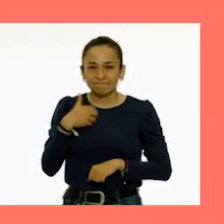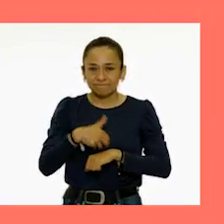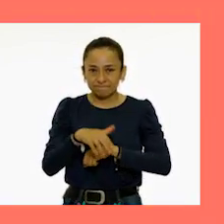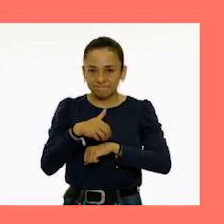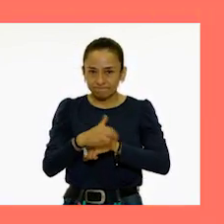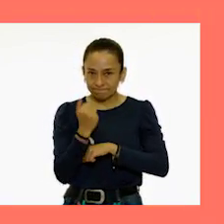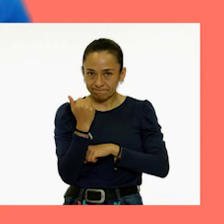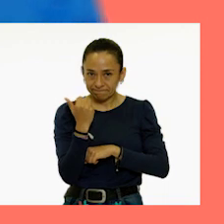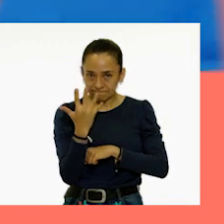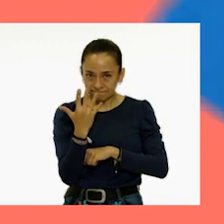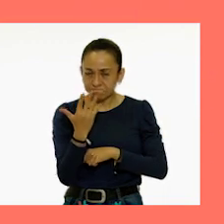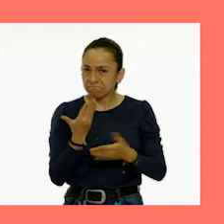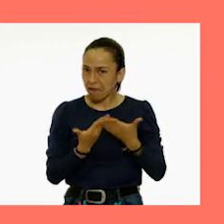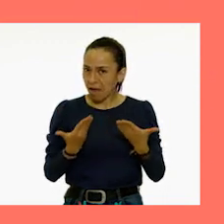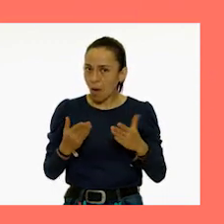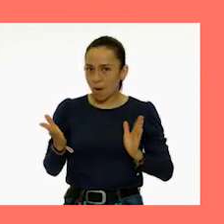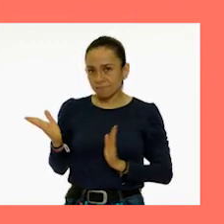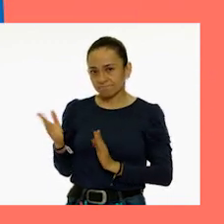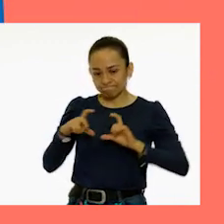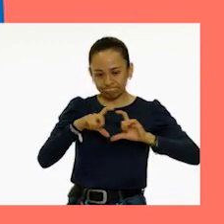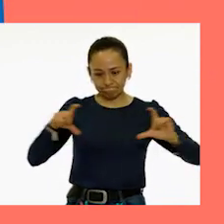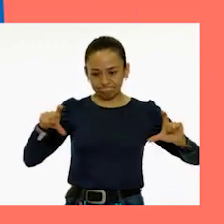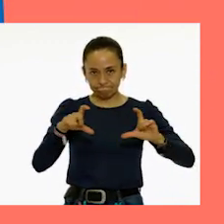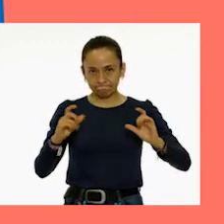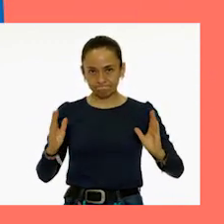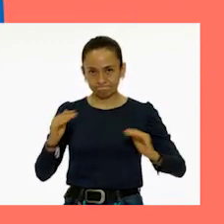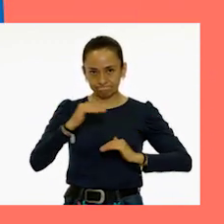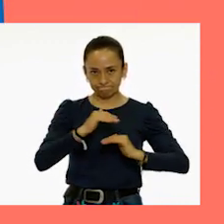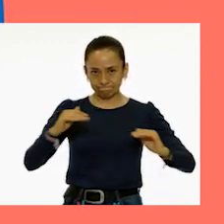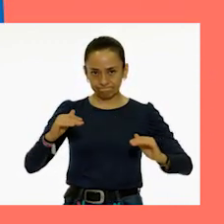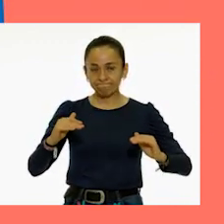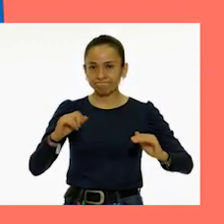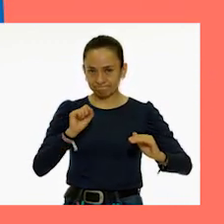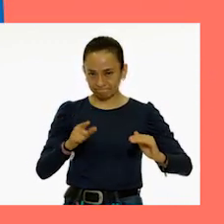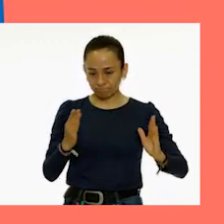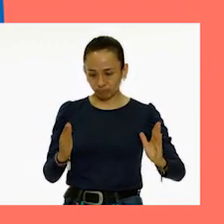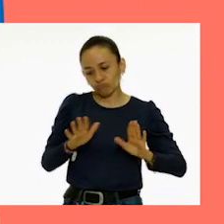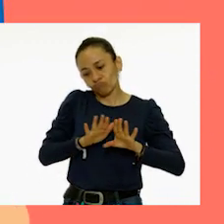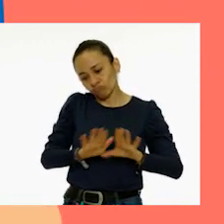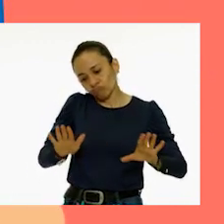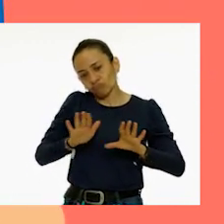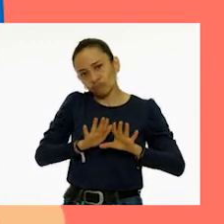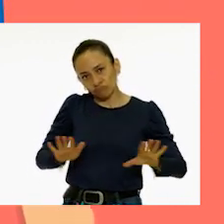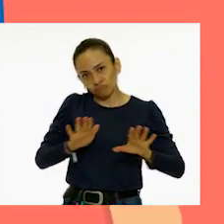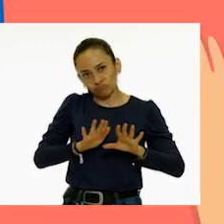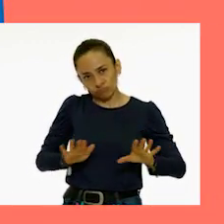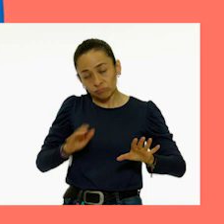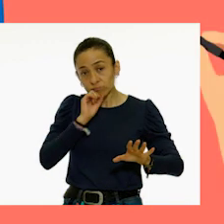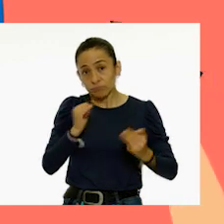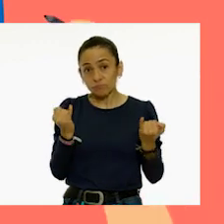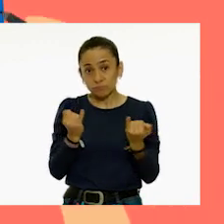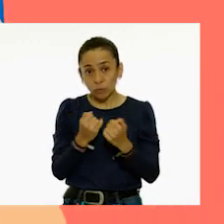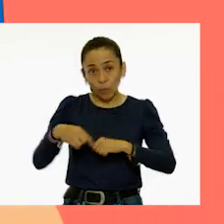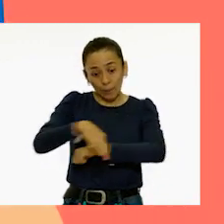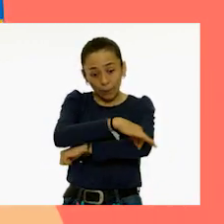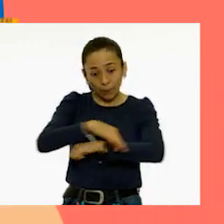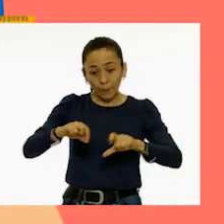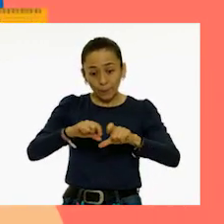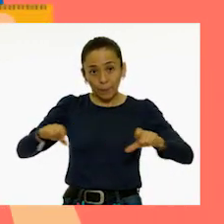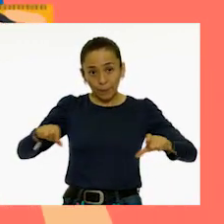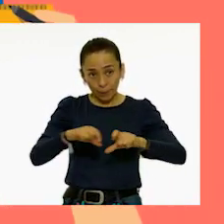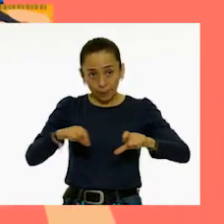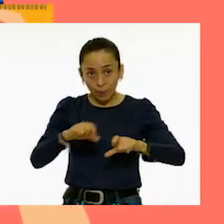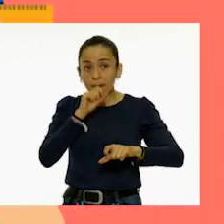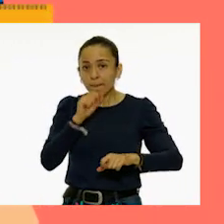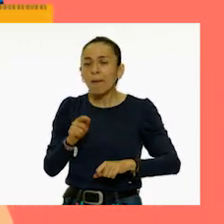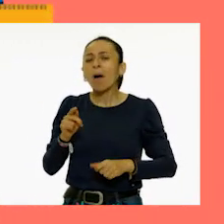5. Ahora tenemos un pequeño pedazo de playera. Estira a lo ancho y con ayuda de la regla, mide y marca con